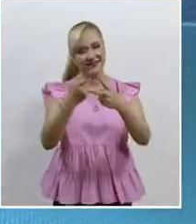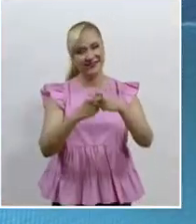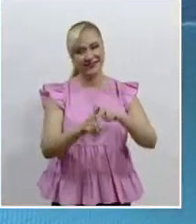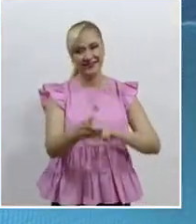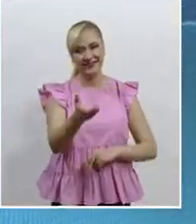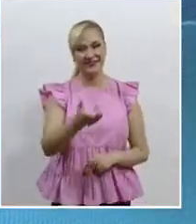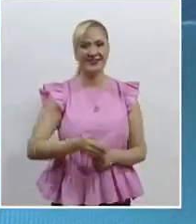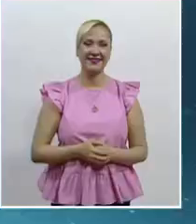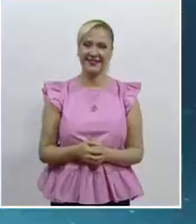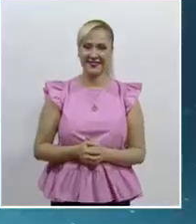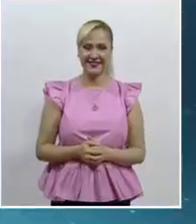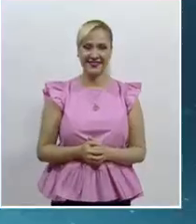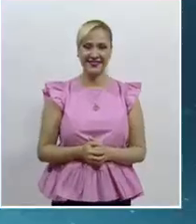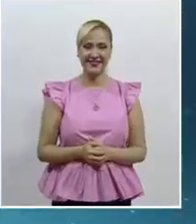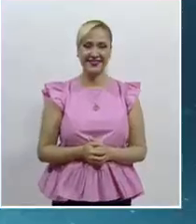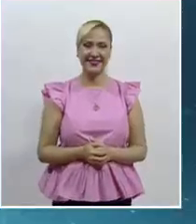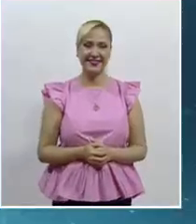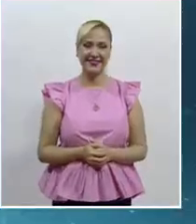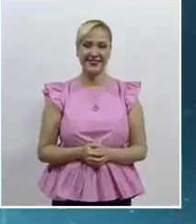Comenzamos.